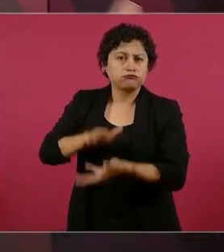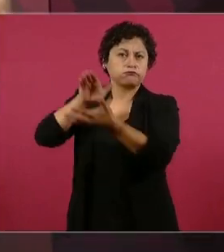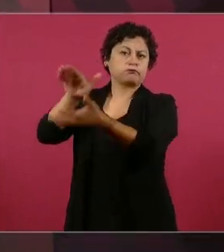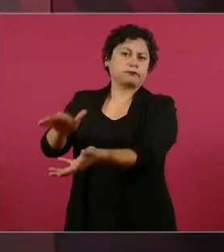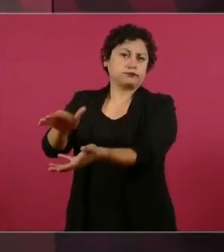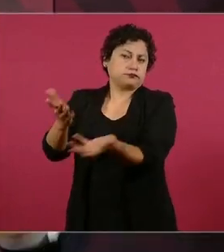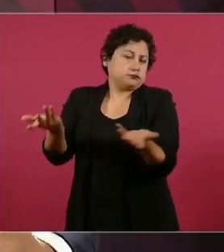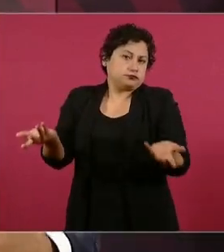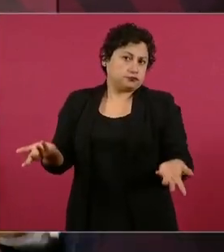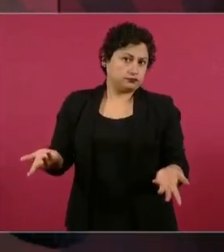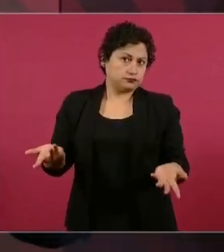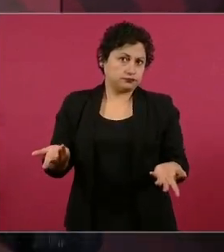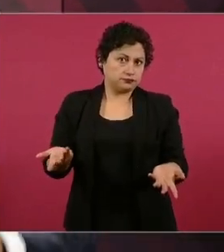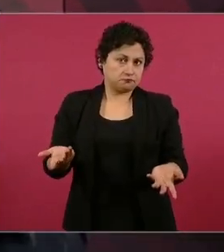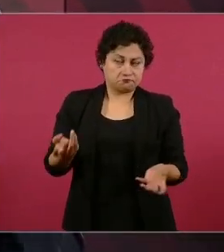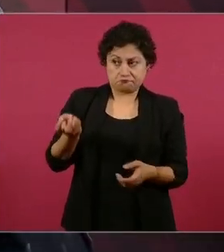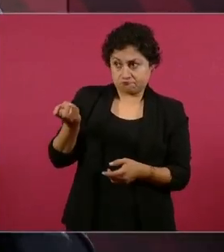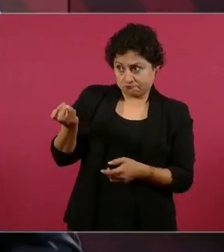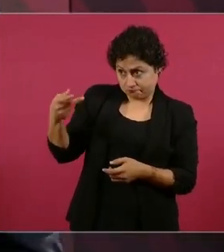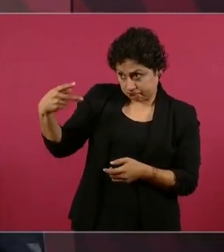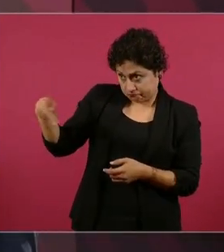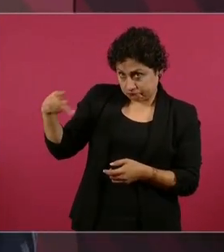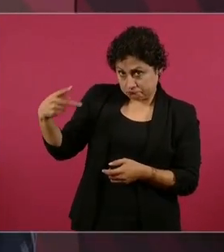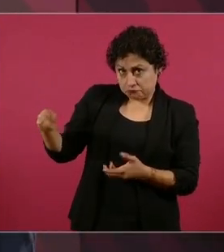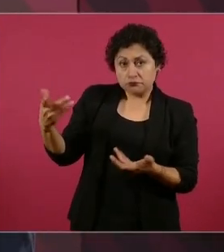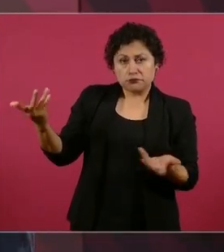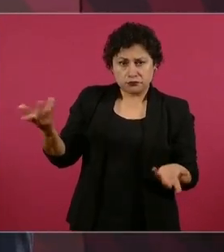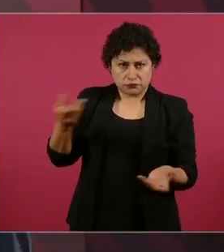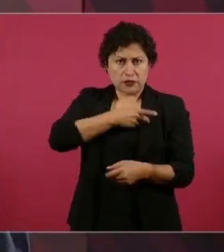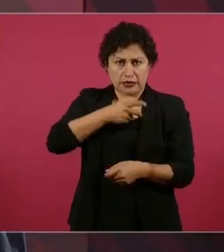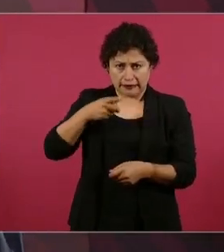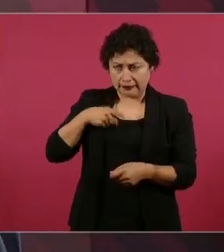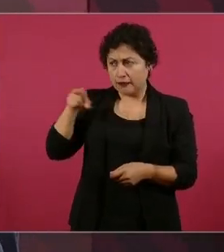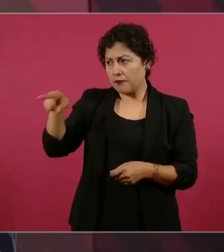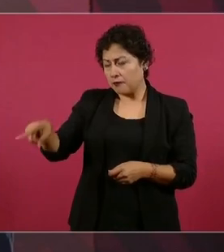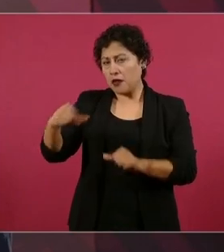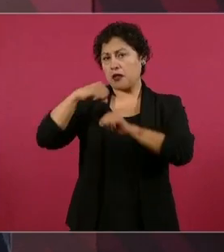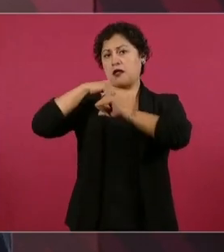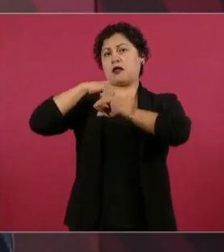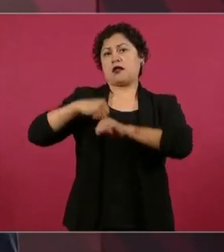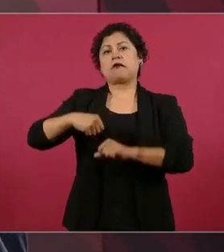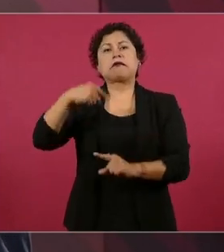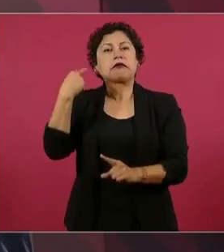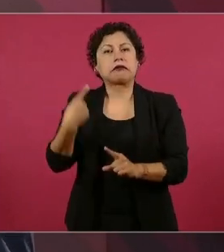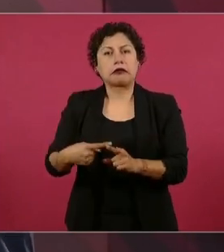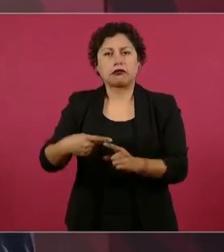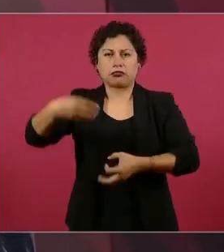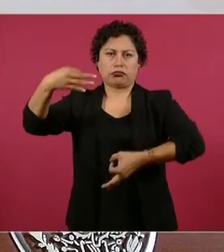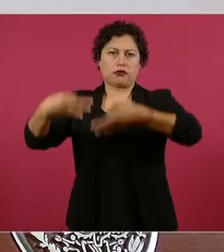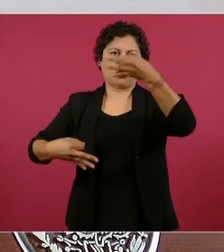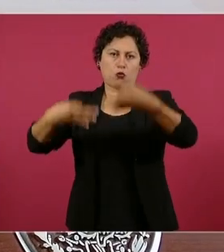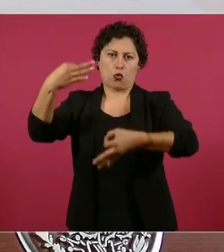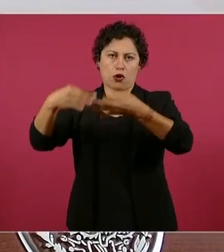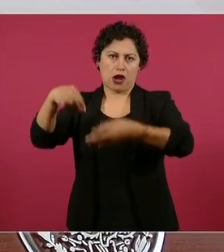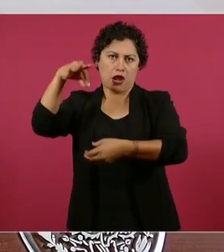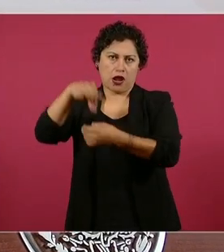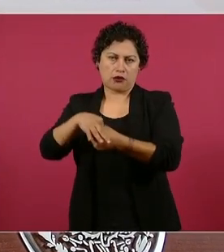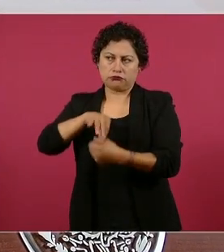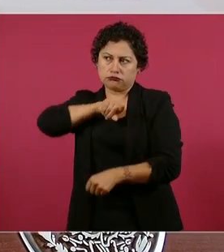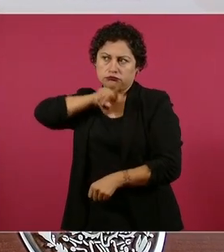Entonces, pues hay que hacer una revisión de las actas, eso le corresponde al Tribunal Electoral